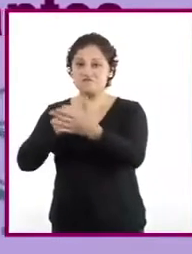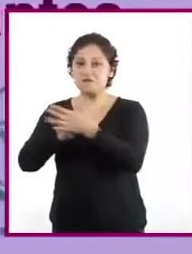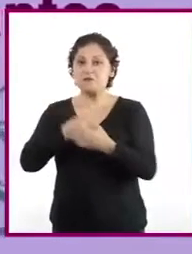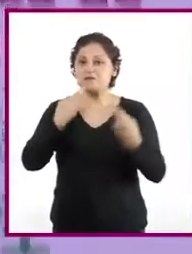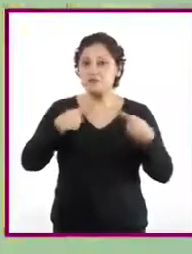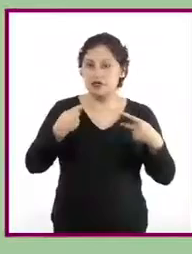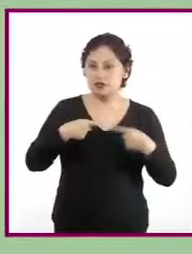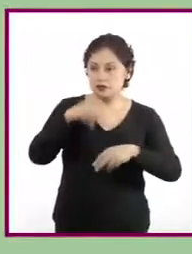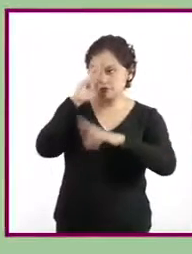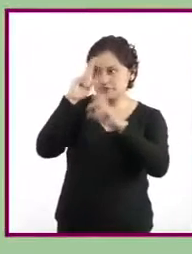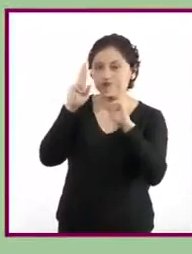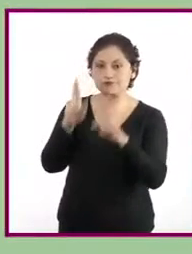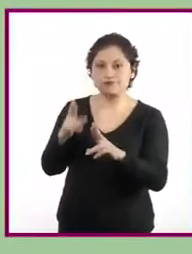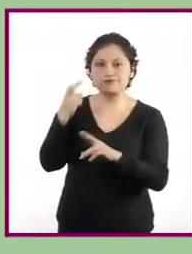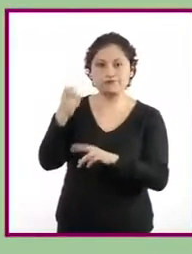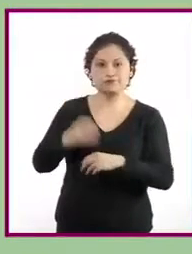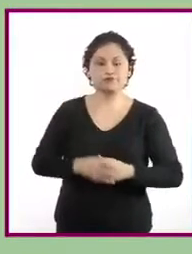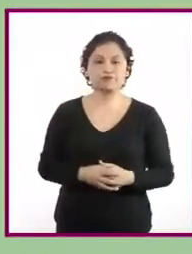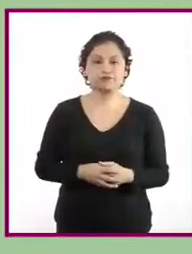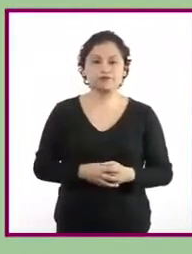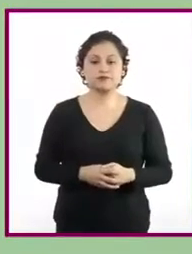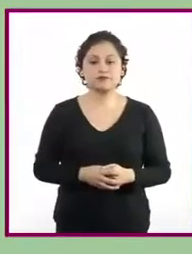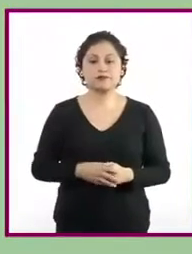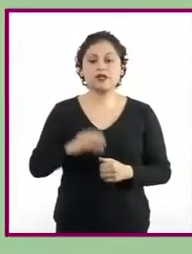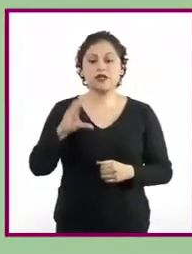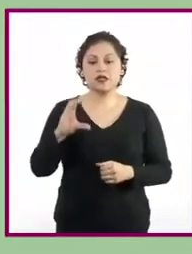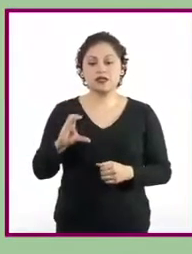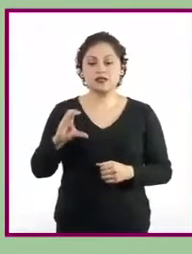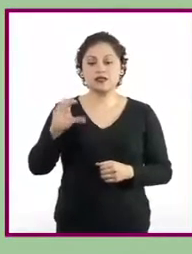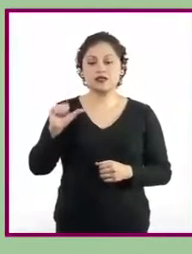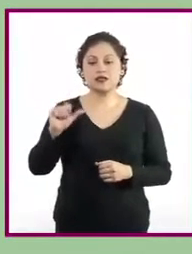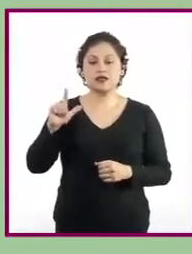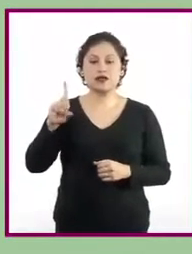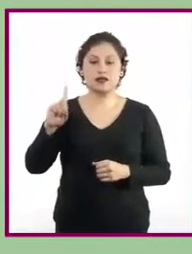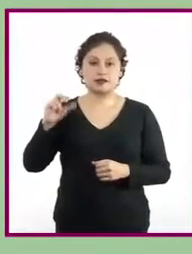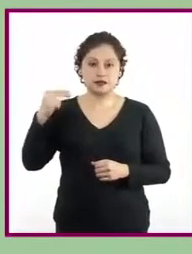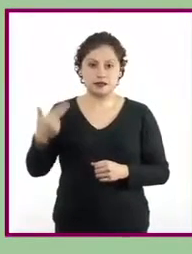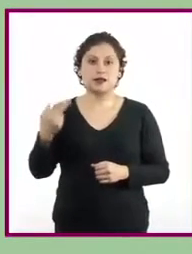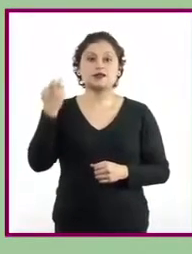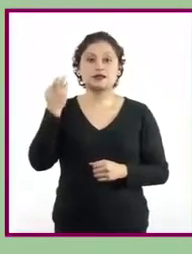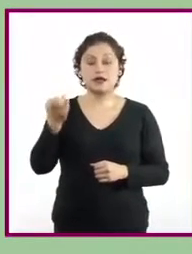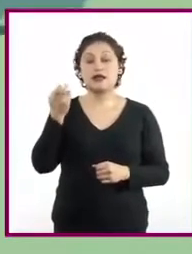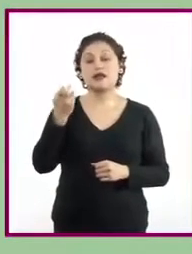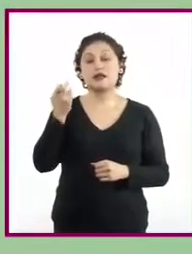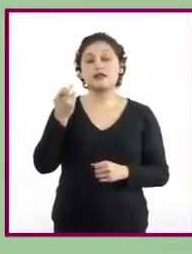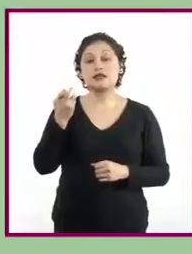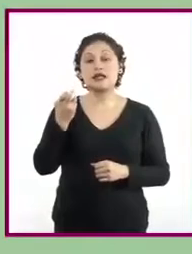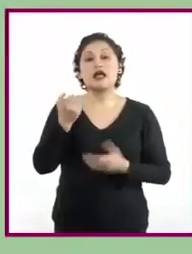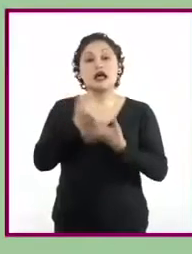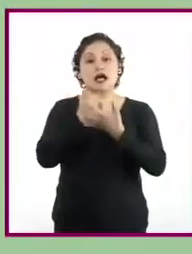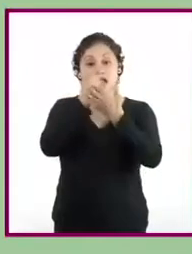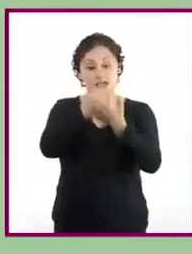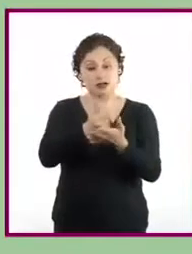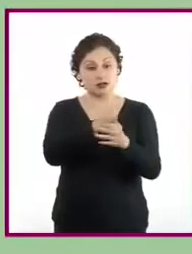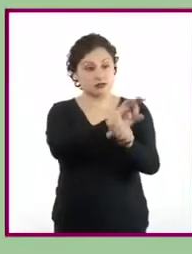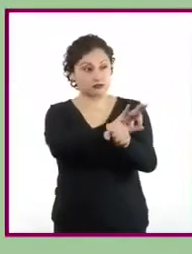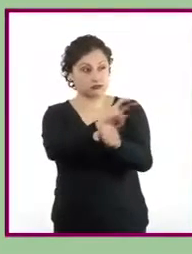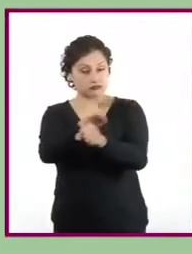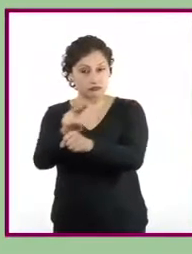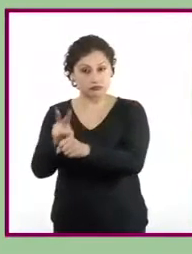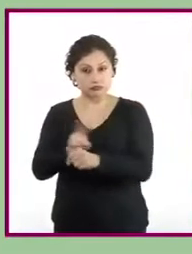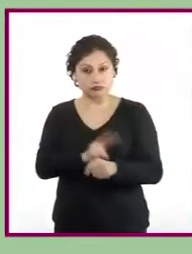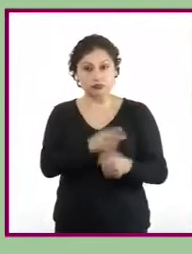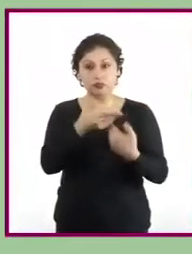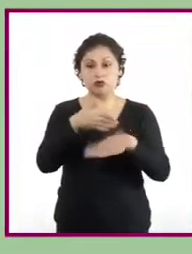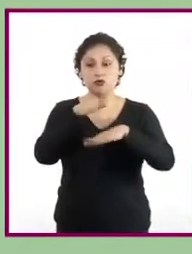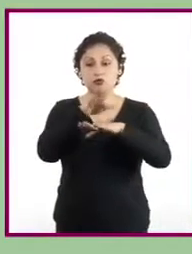dichos abusos. El Centro para la Acción Legal en Derechos Humanos se ocupa de todos los asuntos que se encuentren relacionados